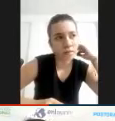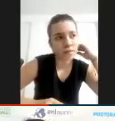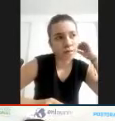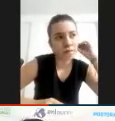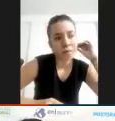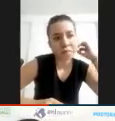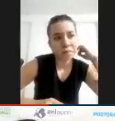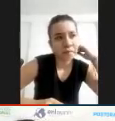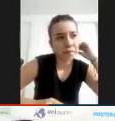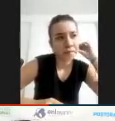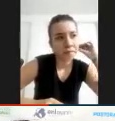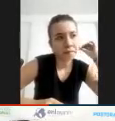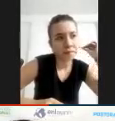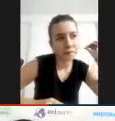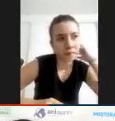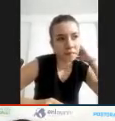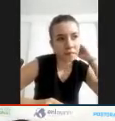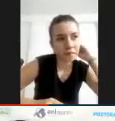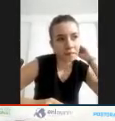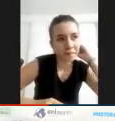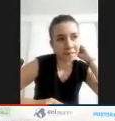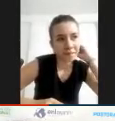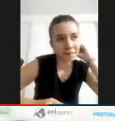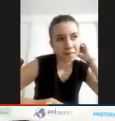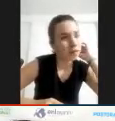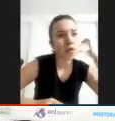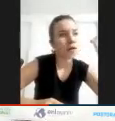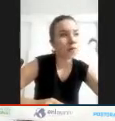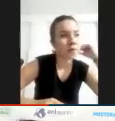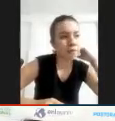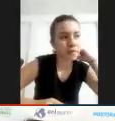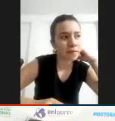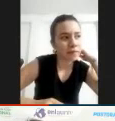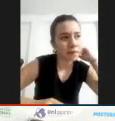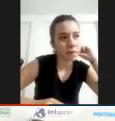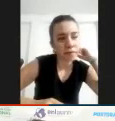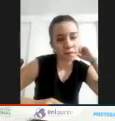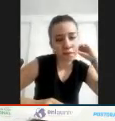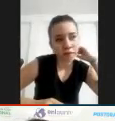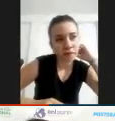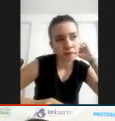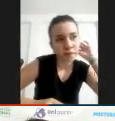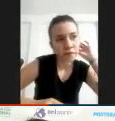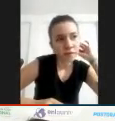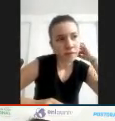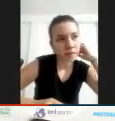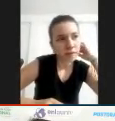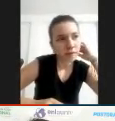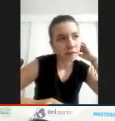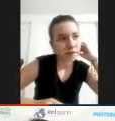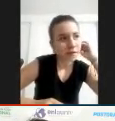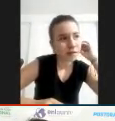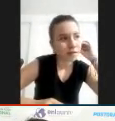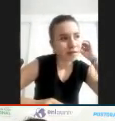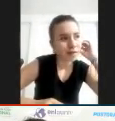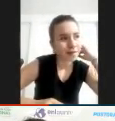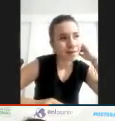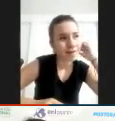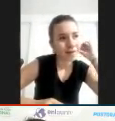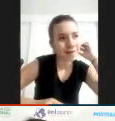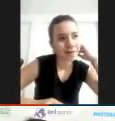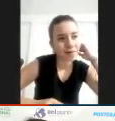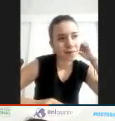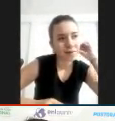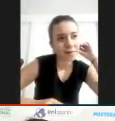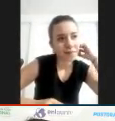vista jurídico y decimos que la fe es la confianza que transmite el funcionario público, en este caso el notario al